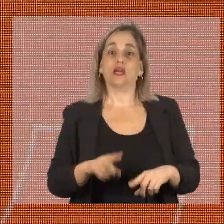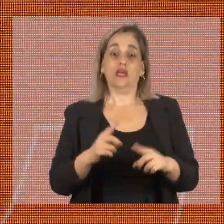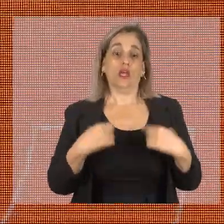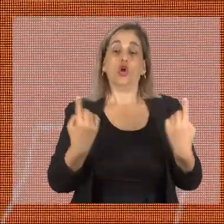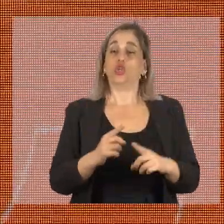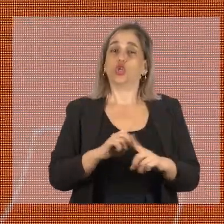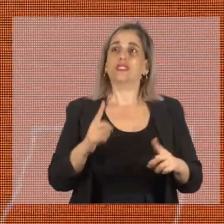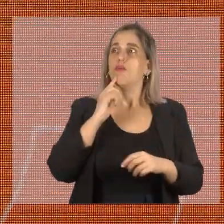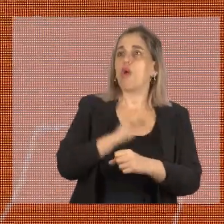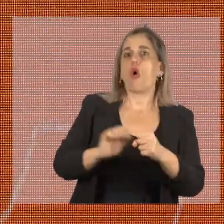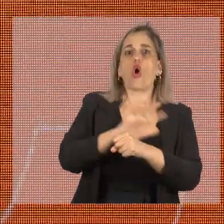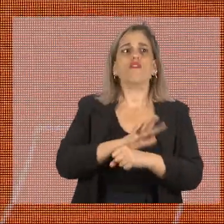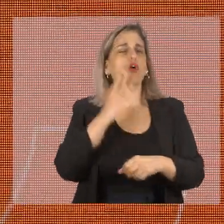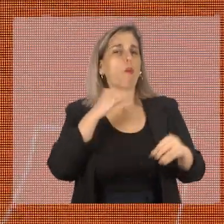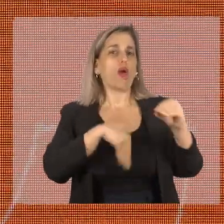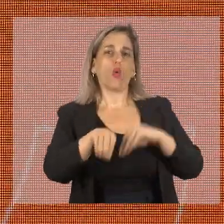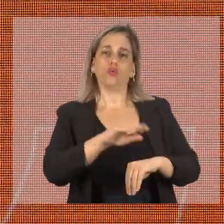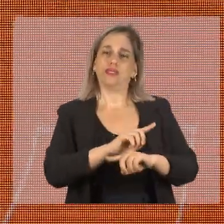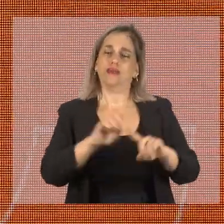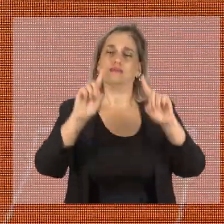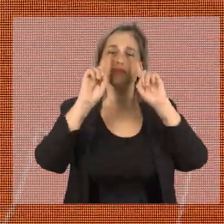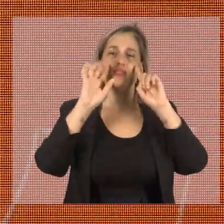tomamos a la pandemia como una excusa.